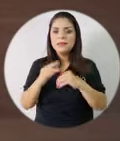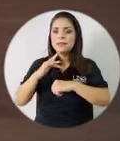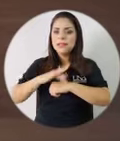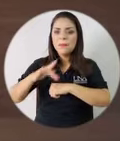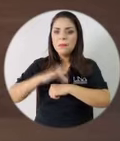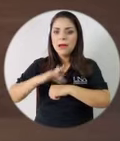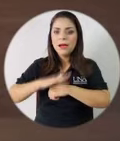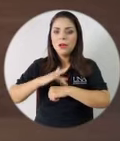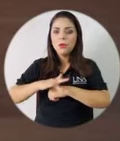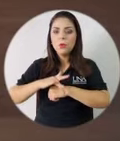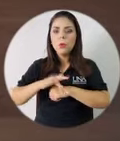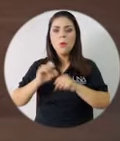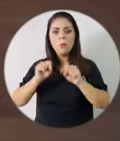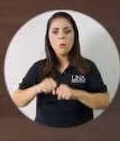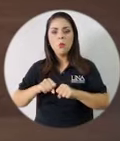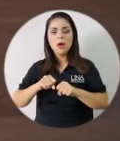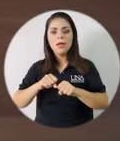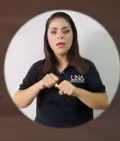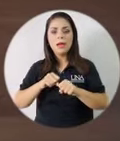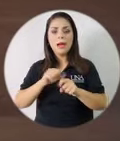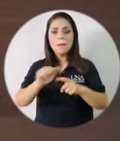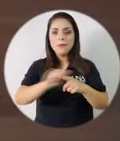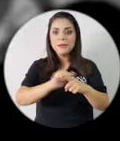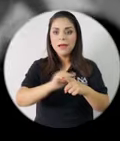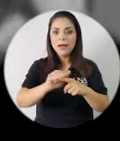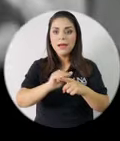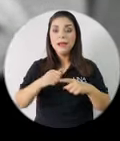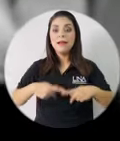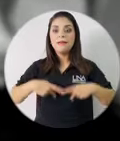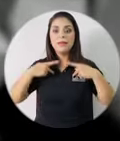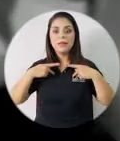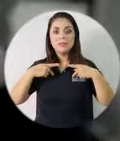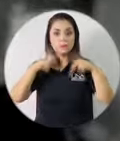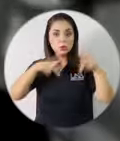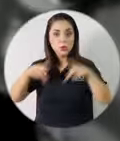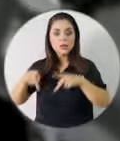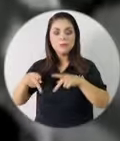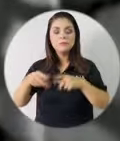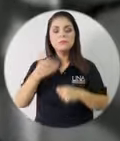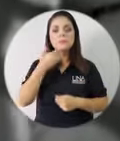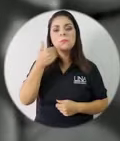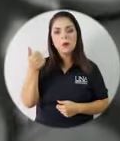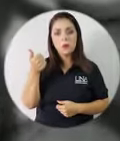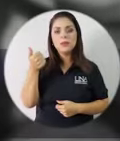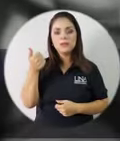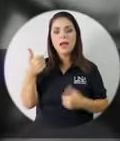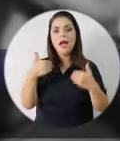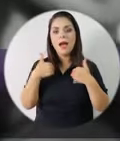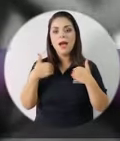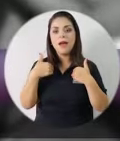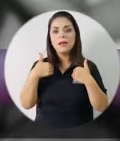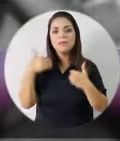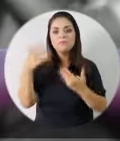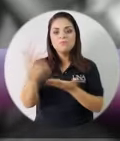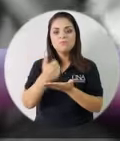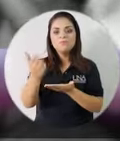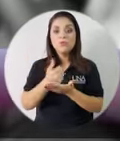hace esa inversión en la vida de las personas, mejores tienden a ser esos resultados a largo